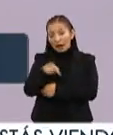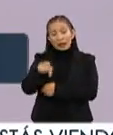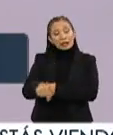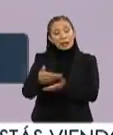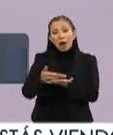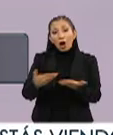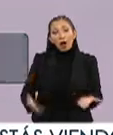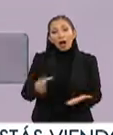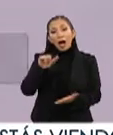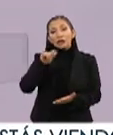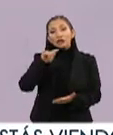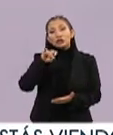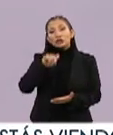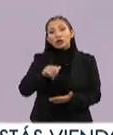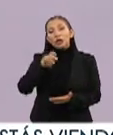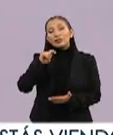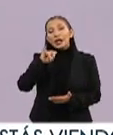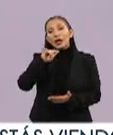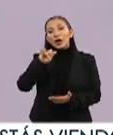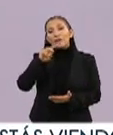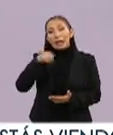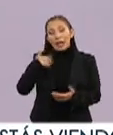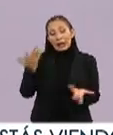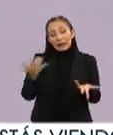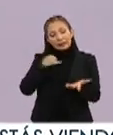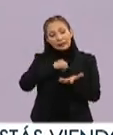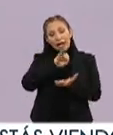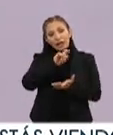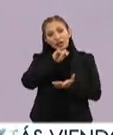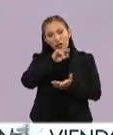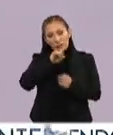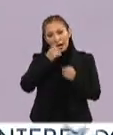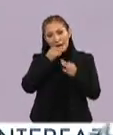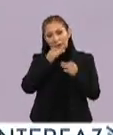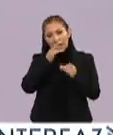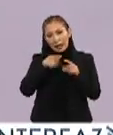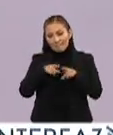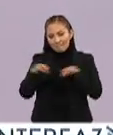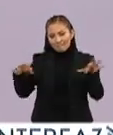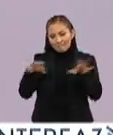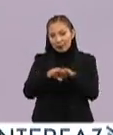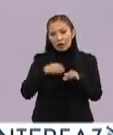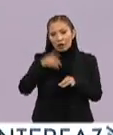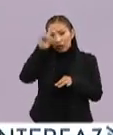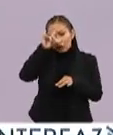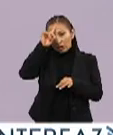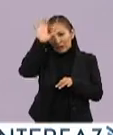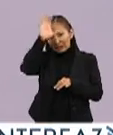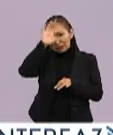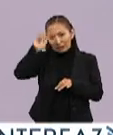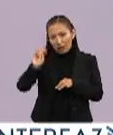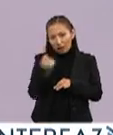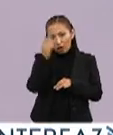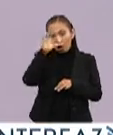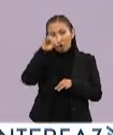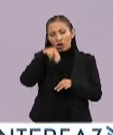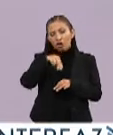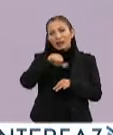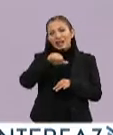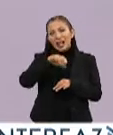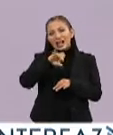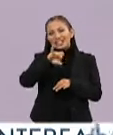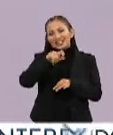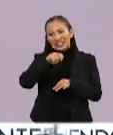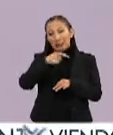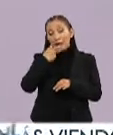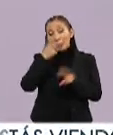esta ocasión, Antonio Trejo Ávila. Él es editor de esta agencia hermana del Consejo Nacional de Ciencia y Tecnología. Y hoy